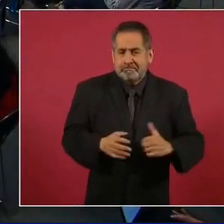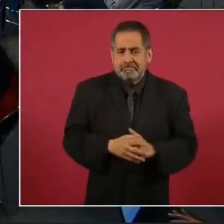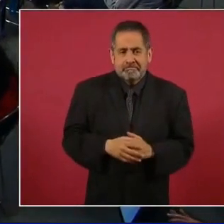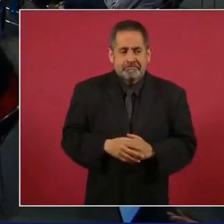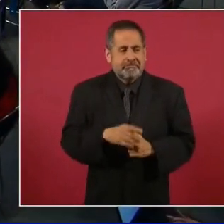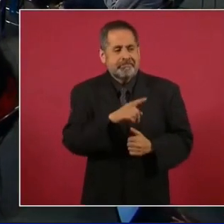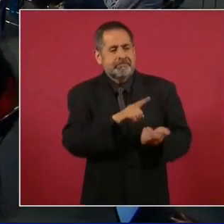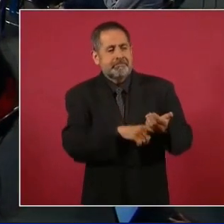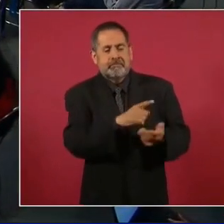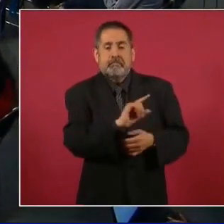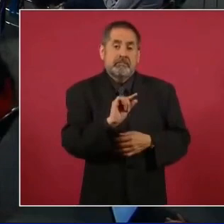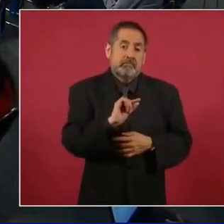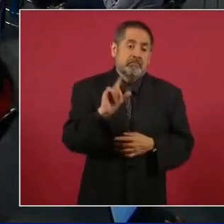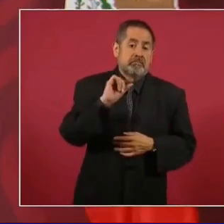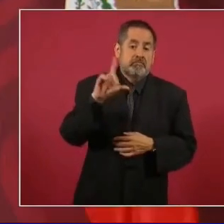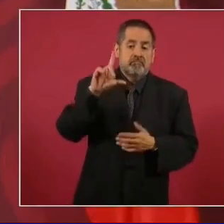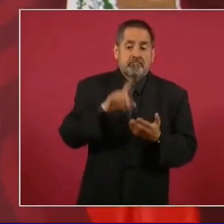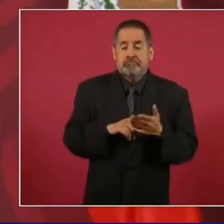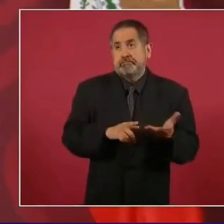profesionales